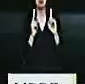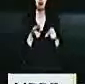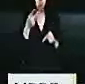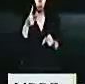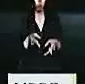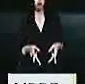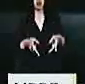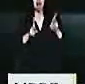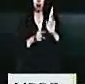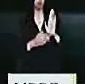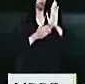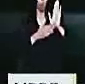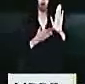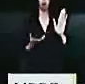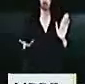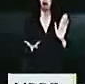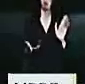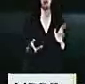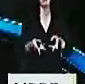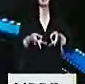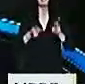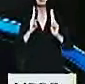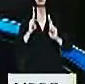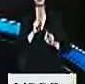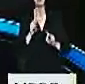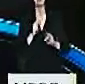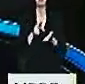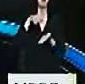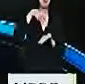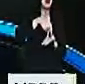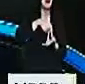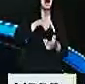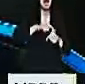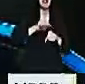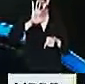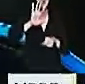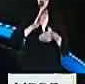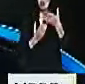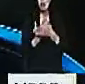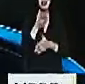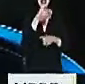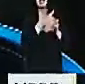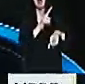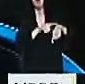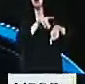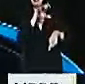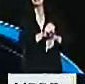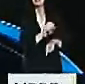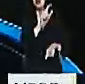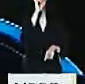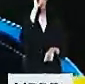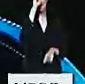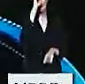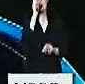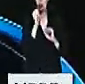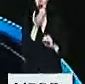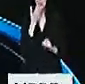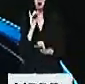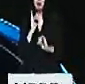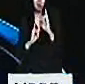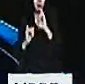sus derechos, o sea, el derecho a no tener que levantarse a las 5 de la mañana para ir a tomar hora al consultorio cuando lo puede hacer por una página